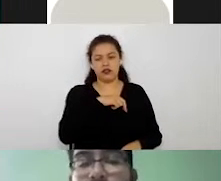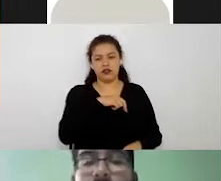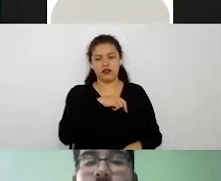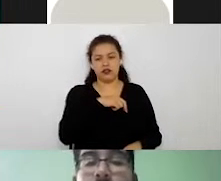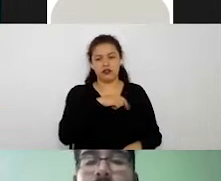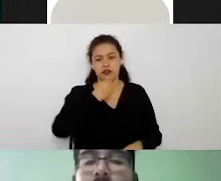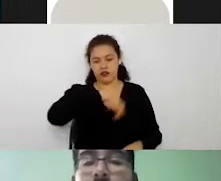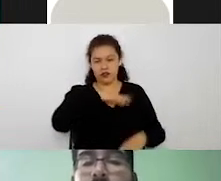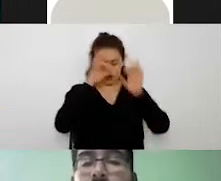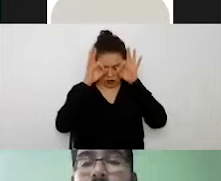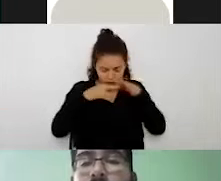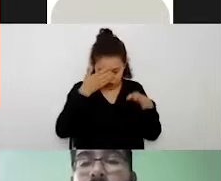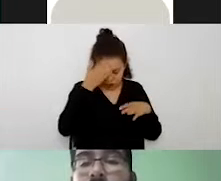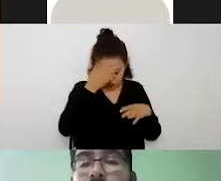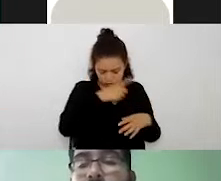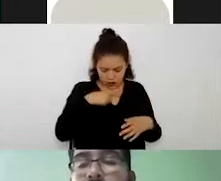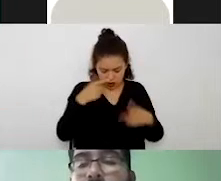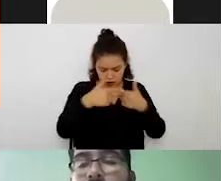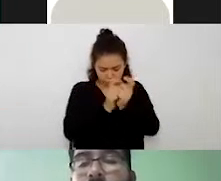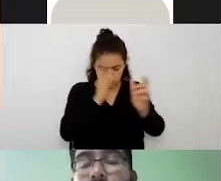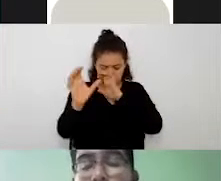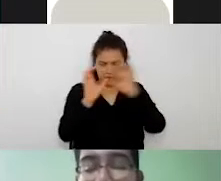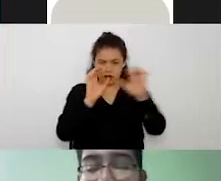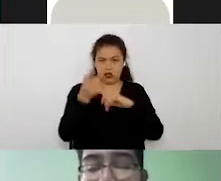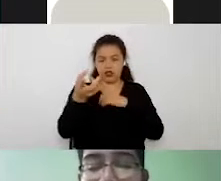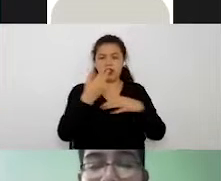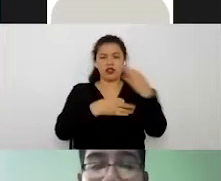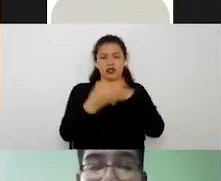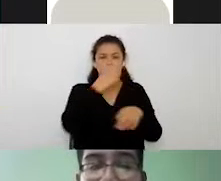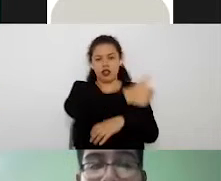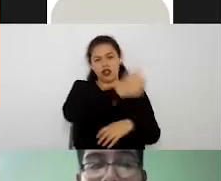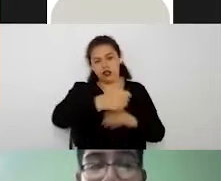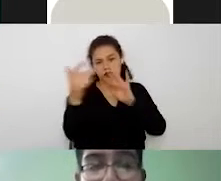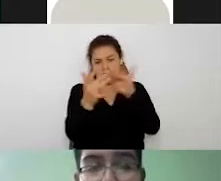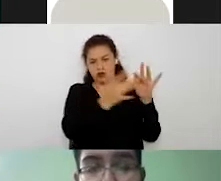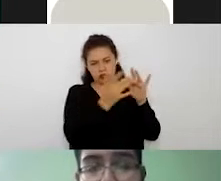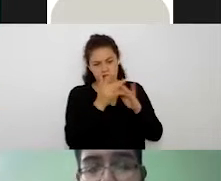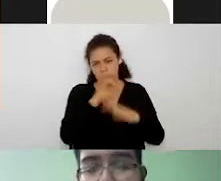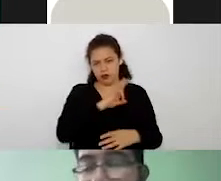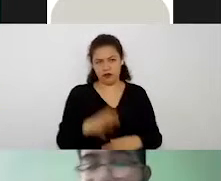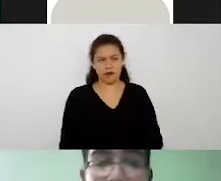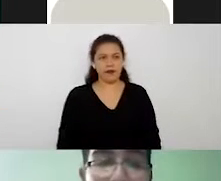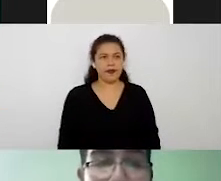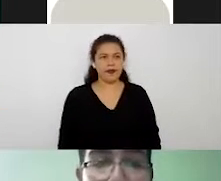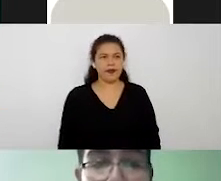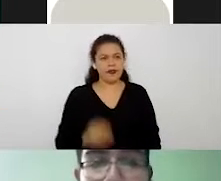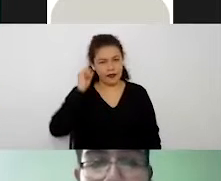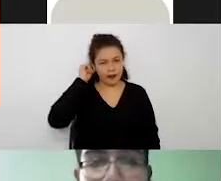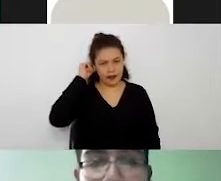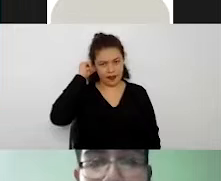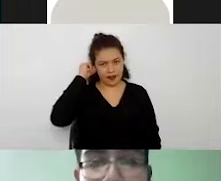conocernos y que la brigada de comunicación esté en contacto con cada una de las brigadas. Ahora